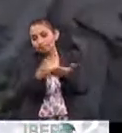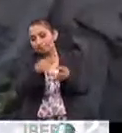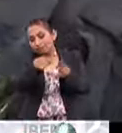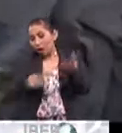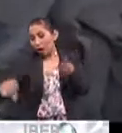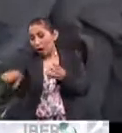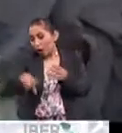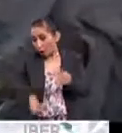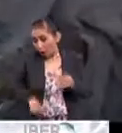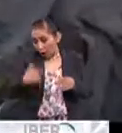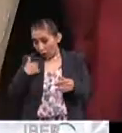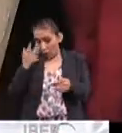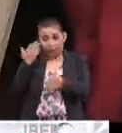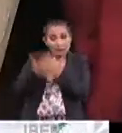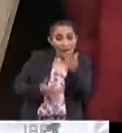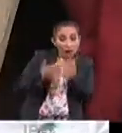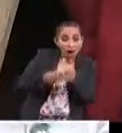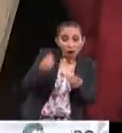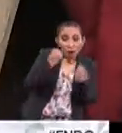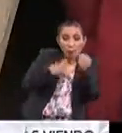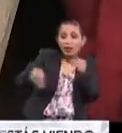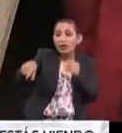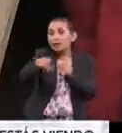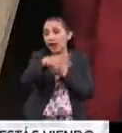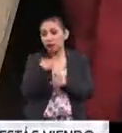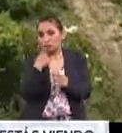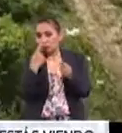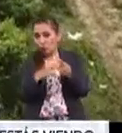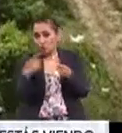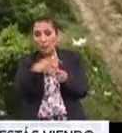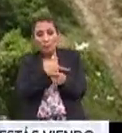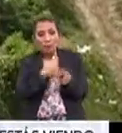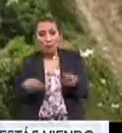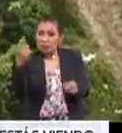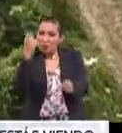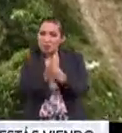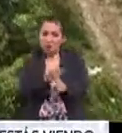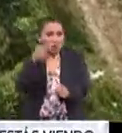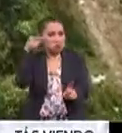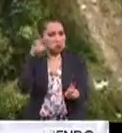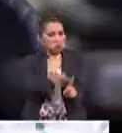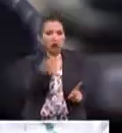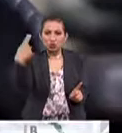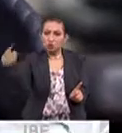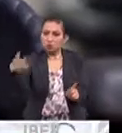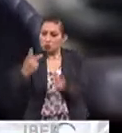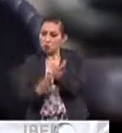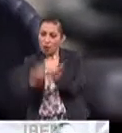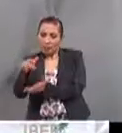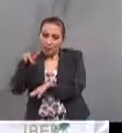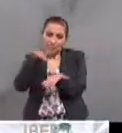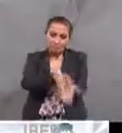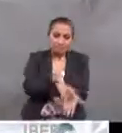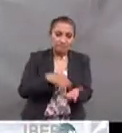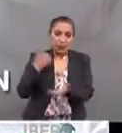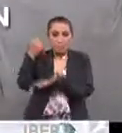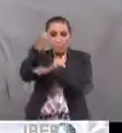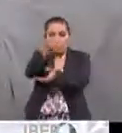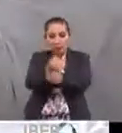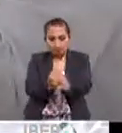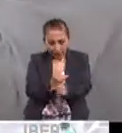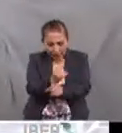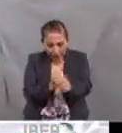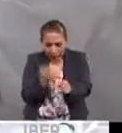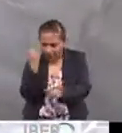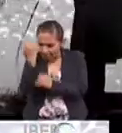los gobiernos hagan frente a la falta de alimentación está poner a los más pobres en primer lugar dentro de sus políticas, invertir en